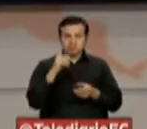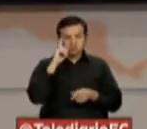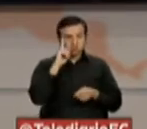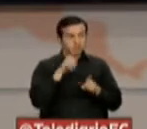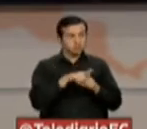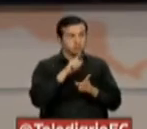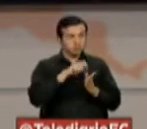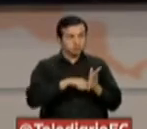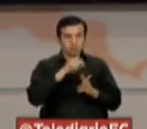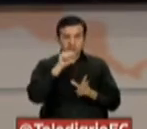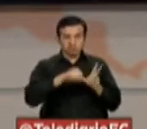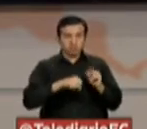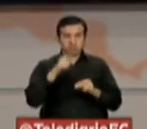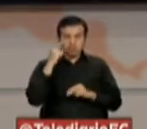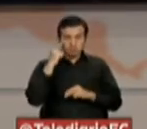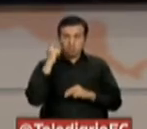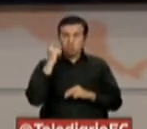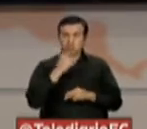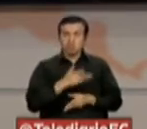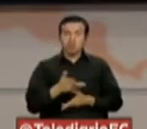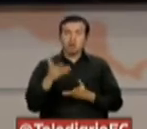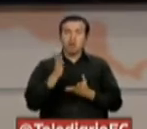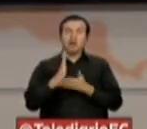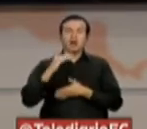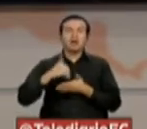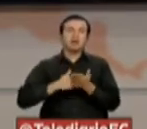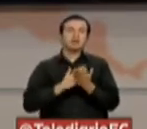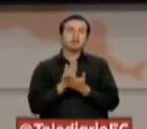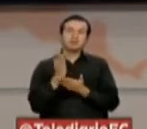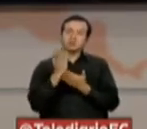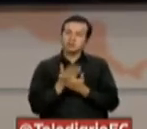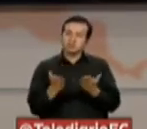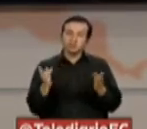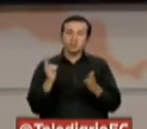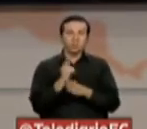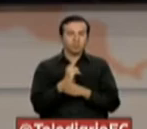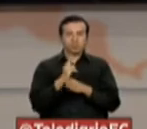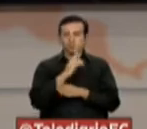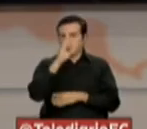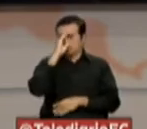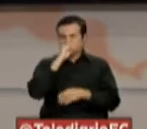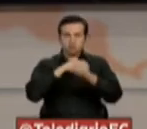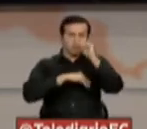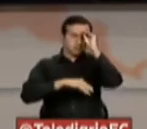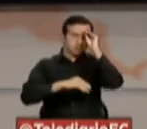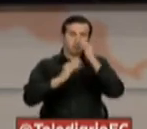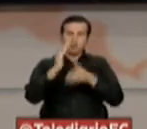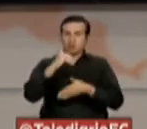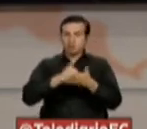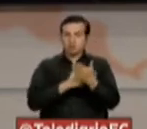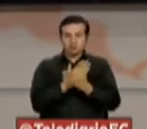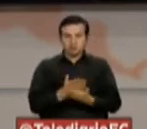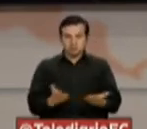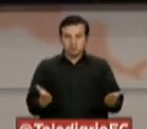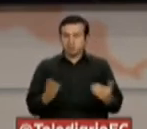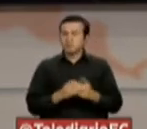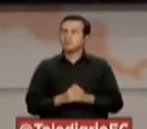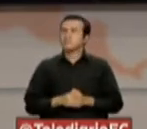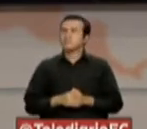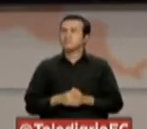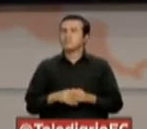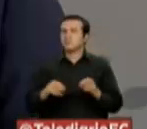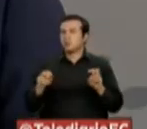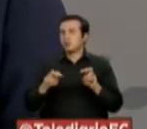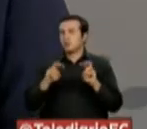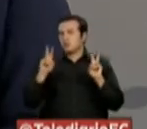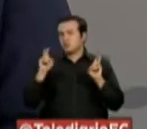de esta autorización necesaria para el acceso para el uso del conocimiento y el acceso al recurso natural. Bueno, es un